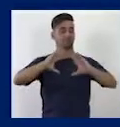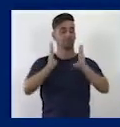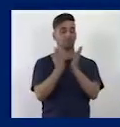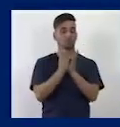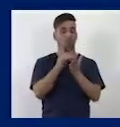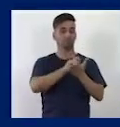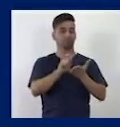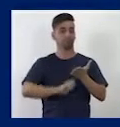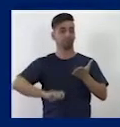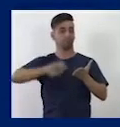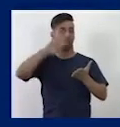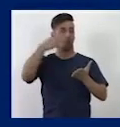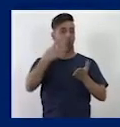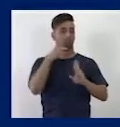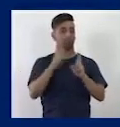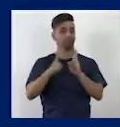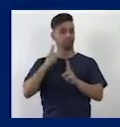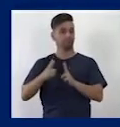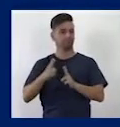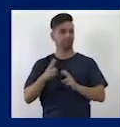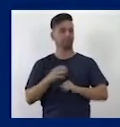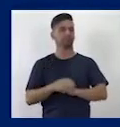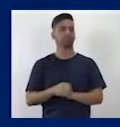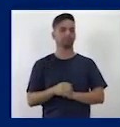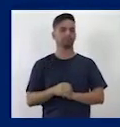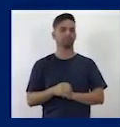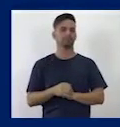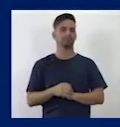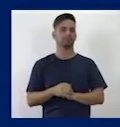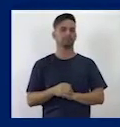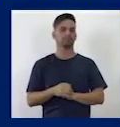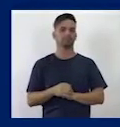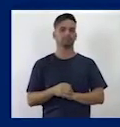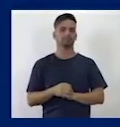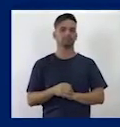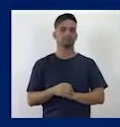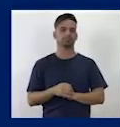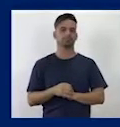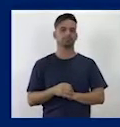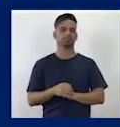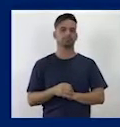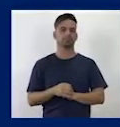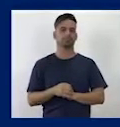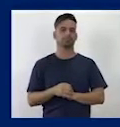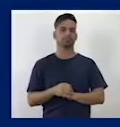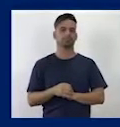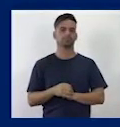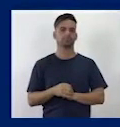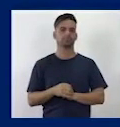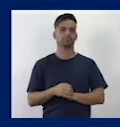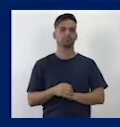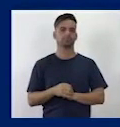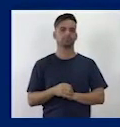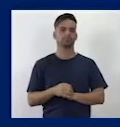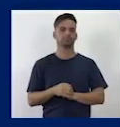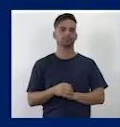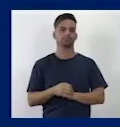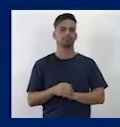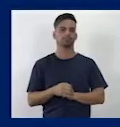son sencillos de copiar no son extensos por lo tanto es rápido de mirarlo lo pueden copiar con cierta facilidad hay un cuarto ejercicio también